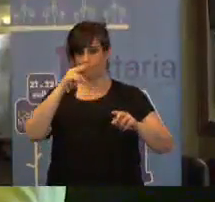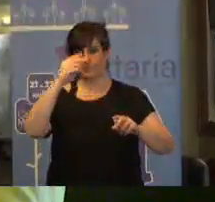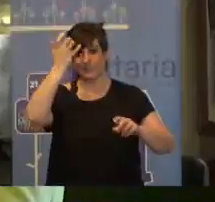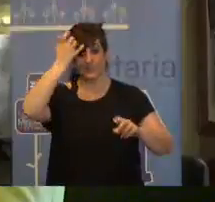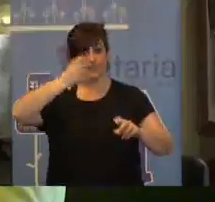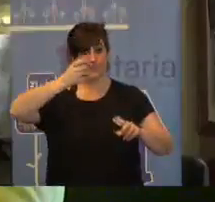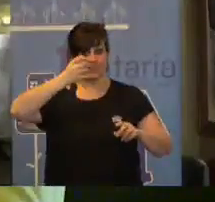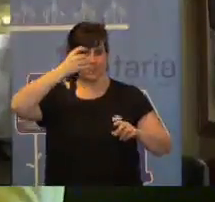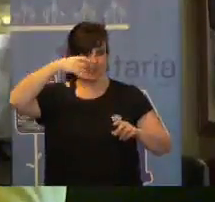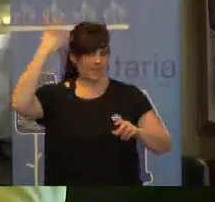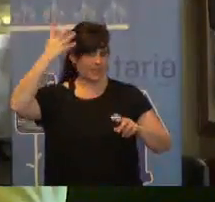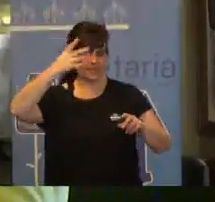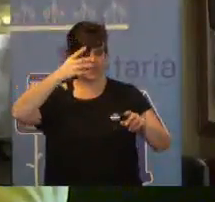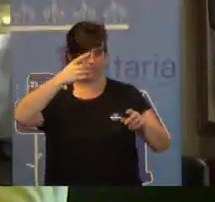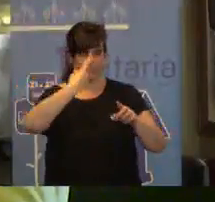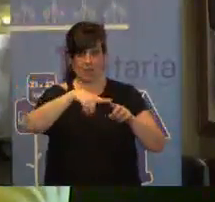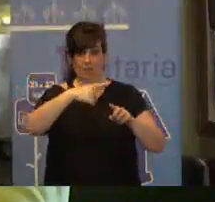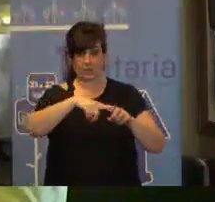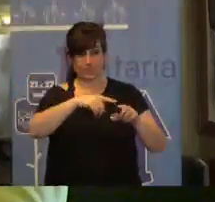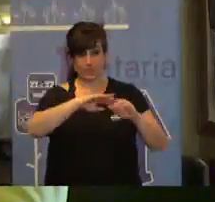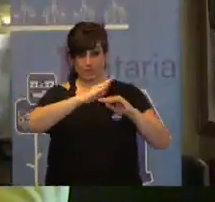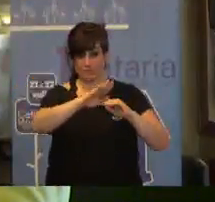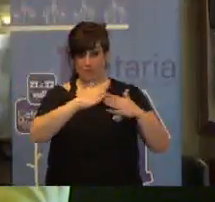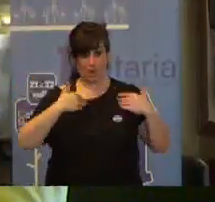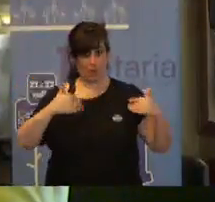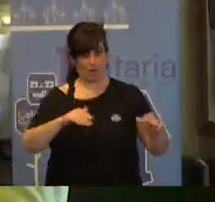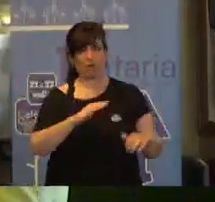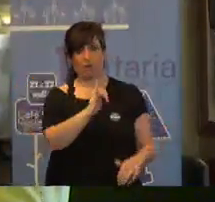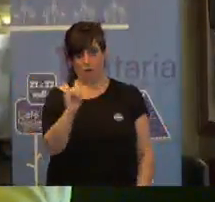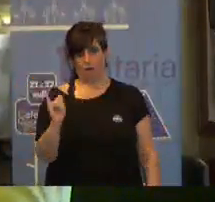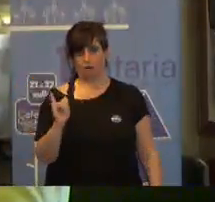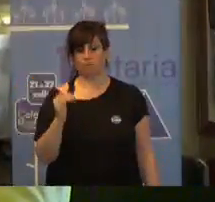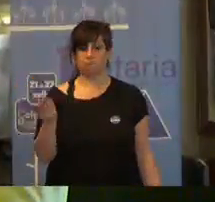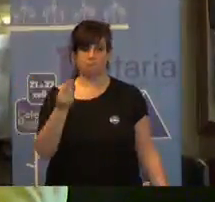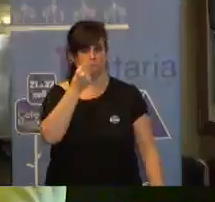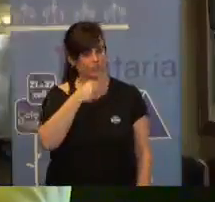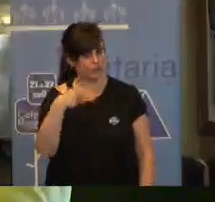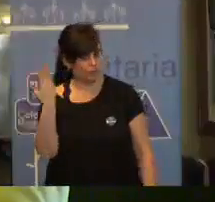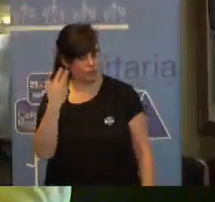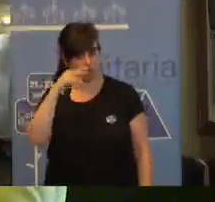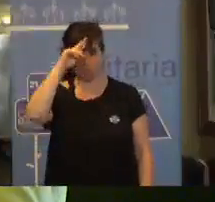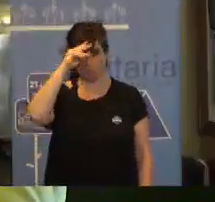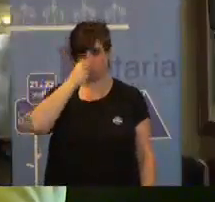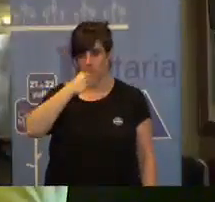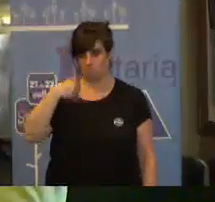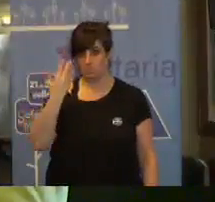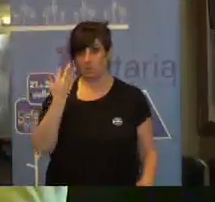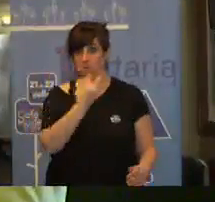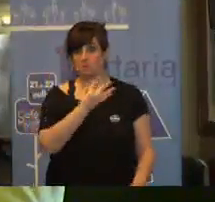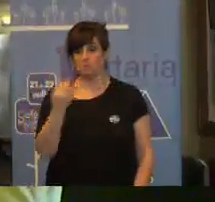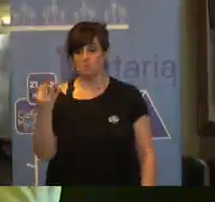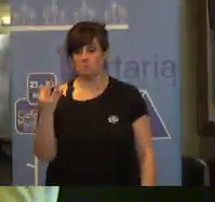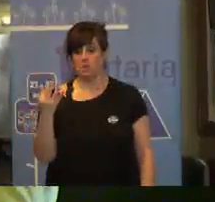as actividades das mareas que coñezo, en todas. É formidable esa preocupación e nos revela como